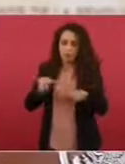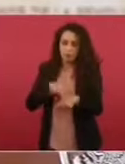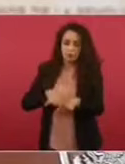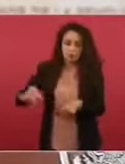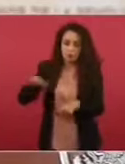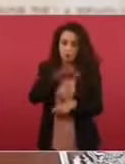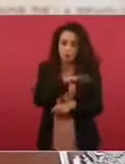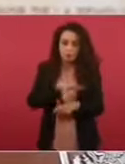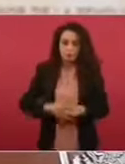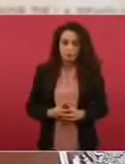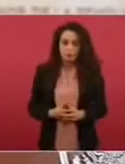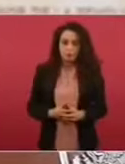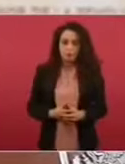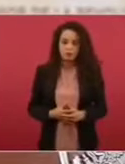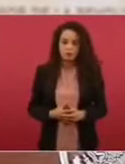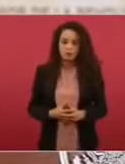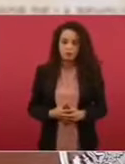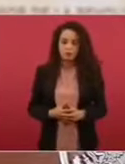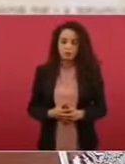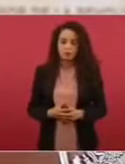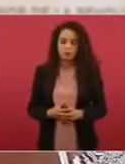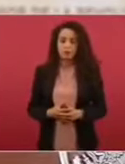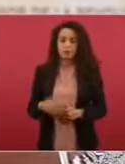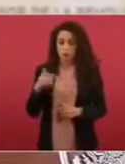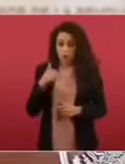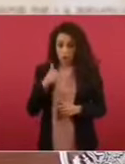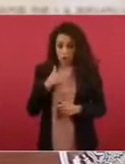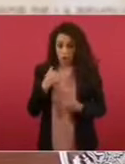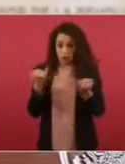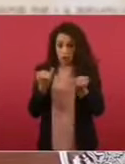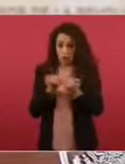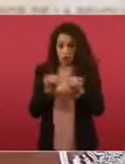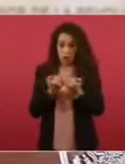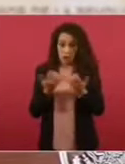actuar como lo hacían antes,